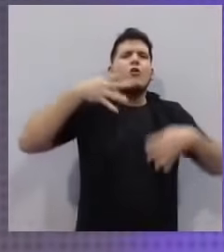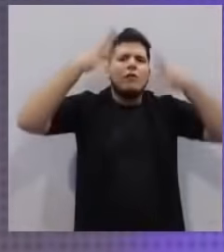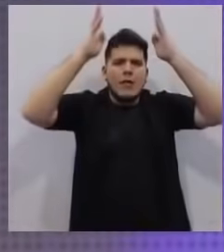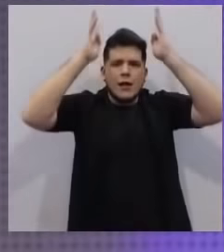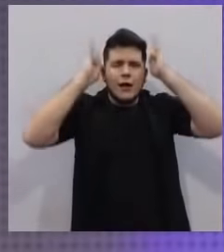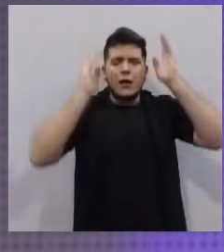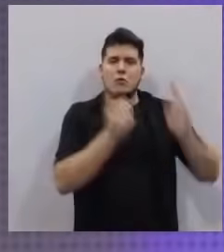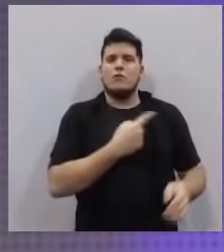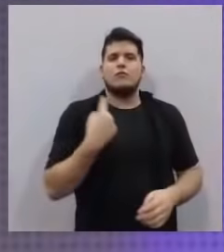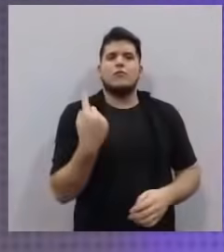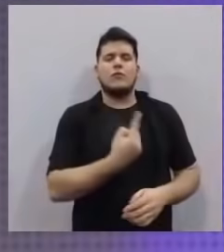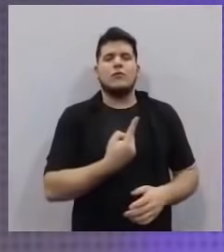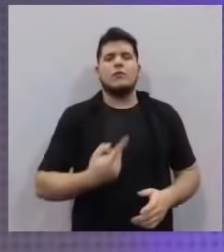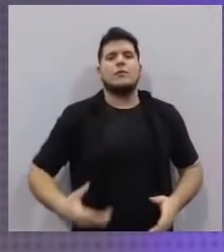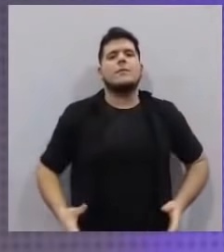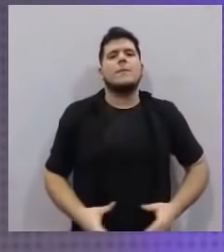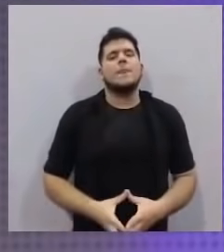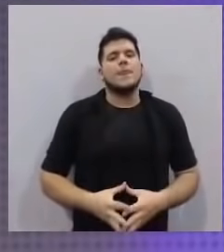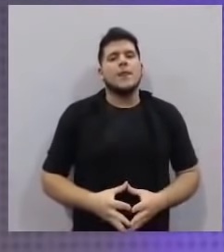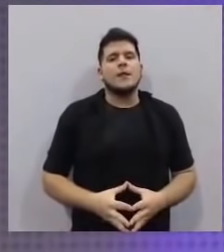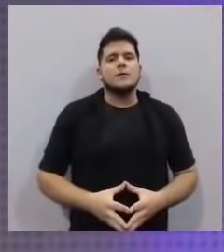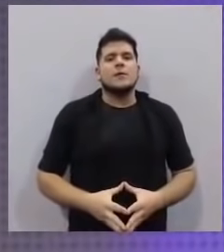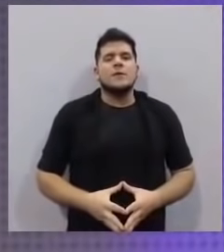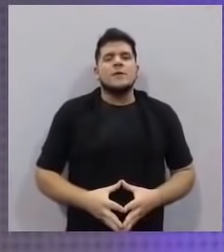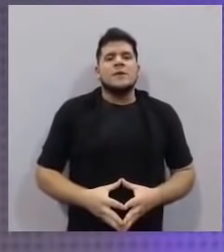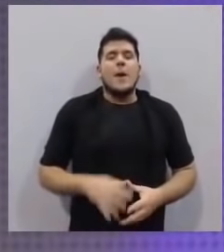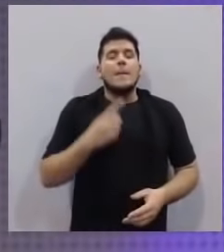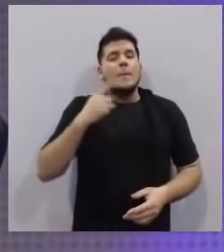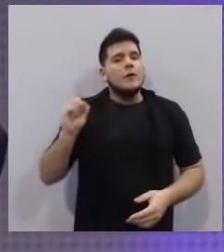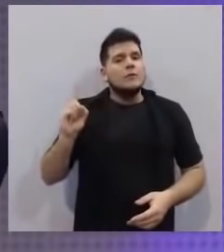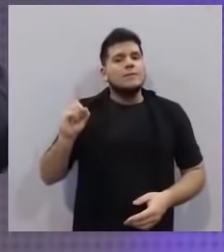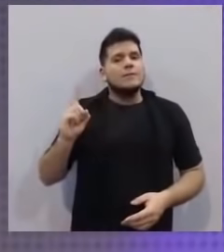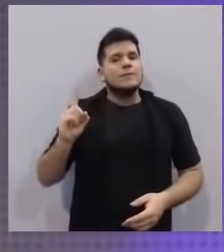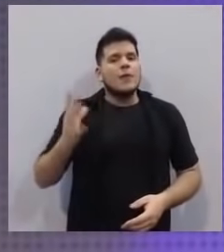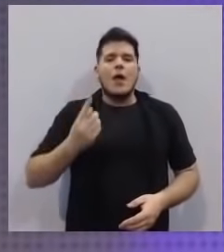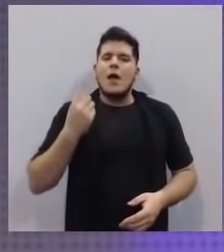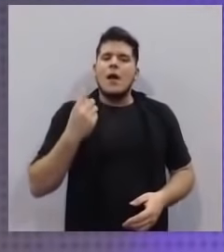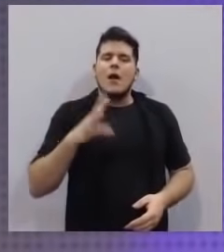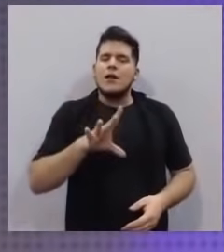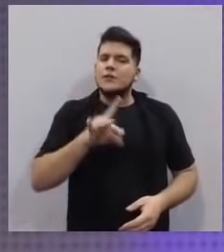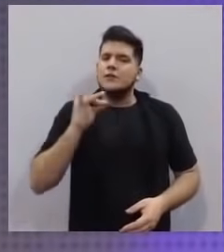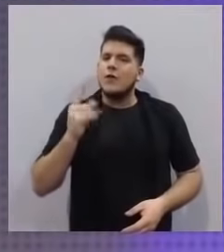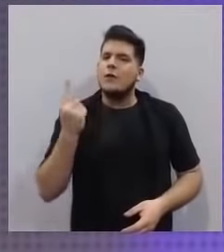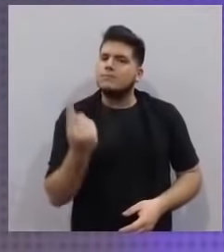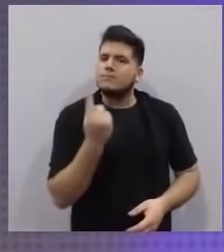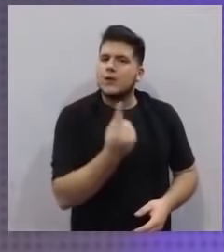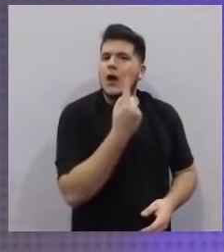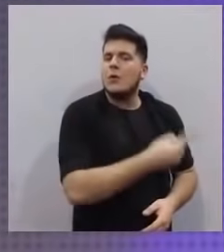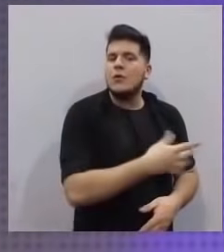ahora cada decisión tiene consecuencias dije que cada decisión tiene